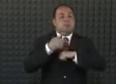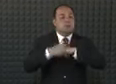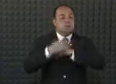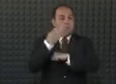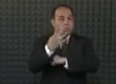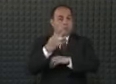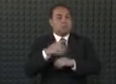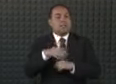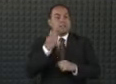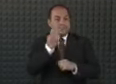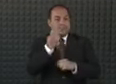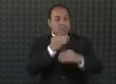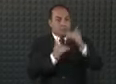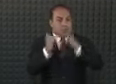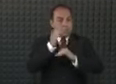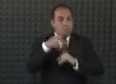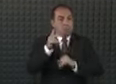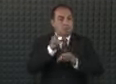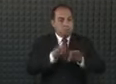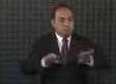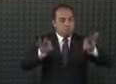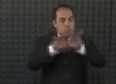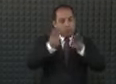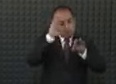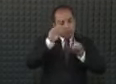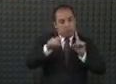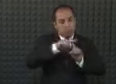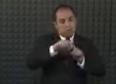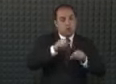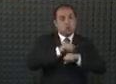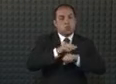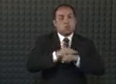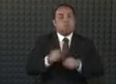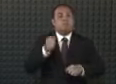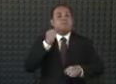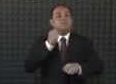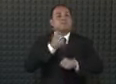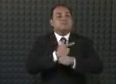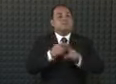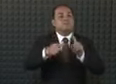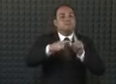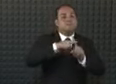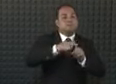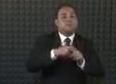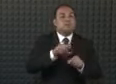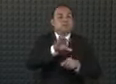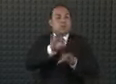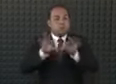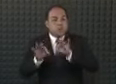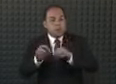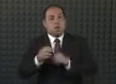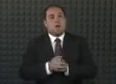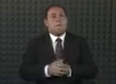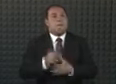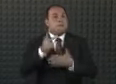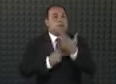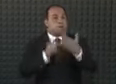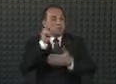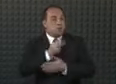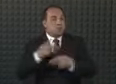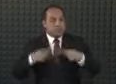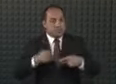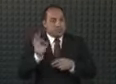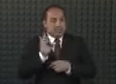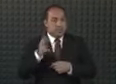tiene muchísimo que ver, y nosotros consideramos algo positivo, con el número de positivos identificados que encontramos a través del programa de pruebas. Personas que hubieran